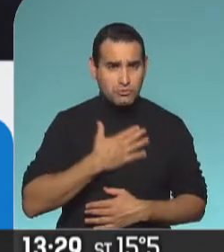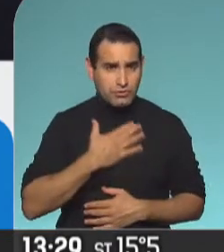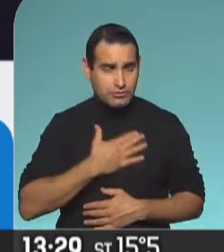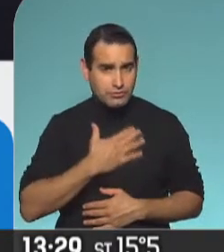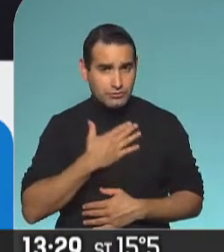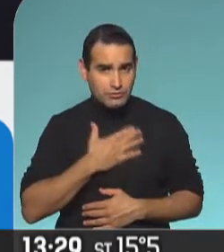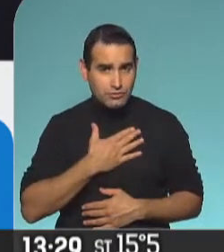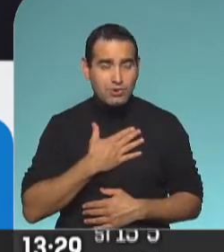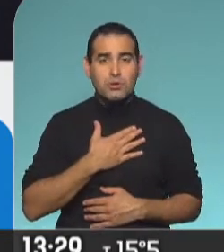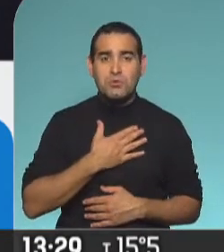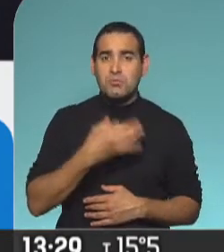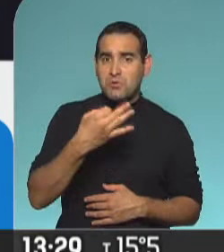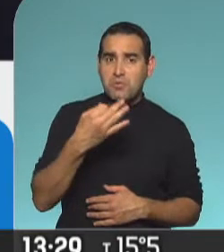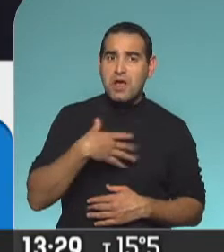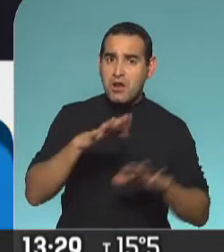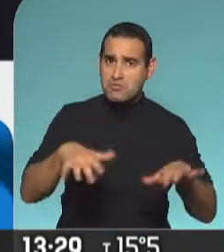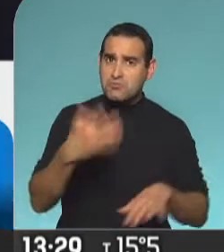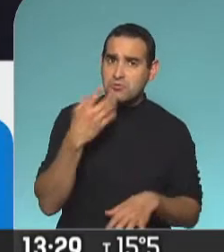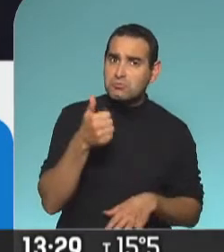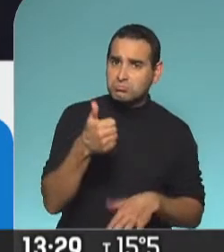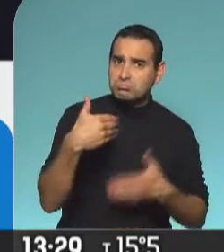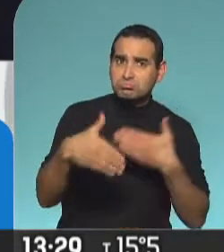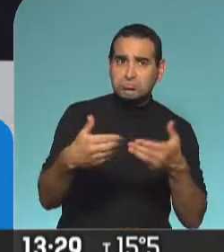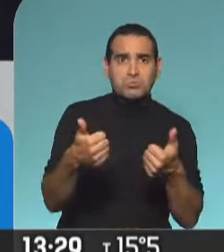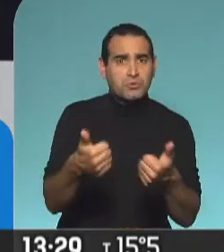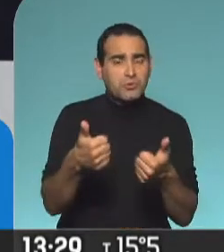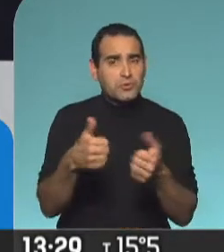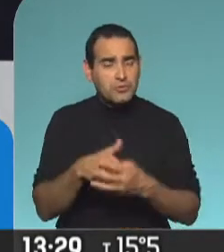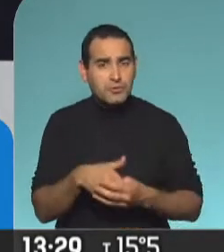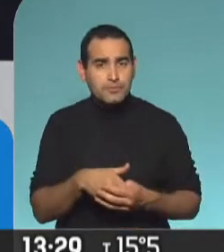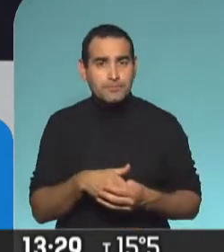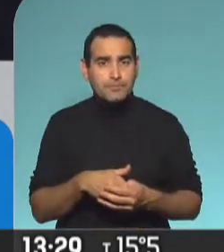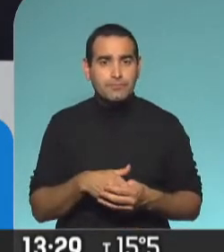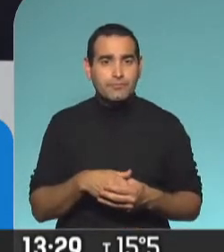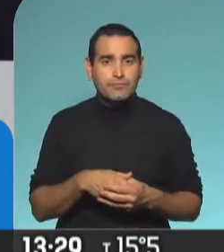porque tenemos una muy buena respuesta de los alumnos, mayor a la que pensábamos.